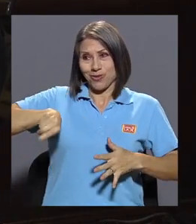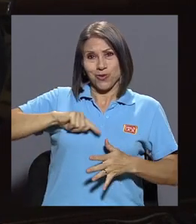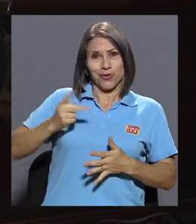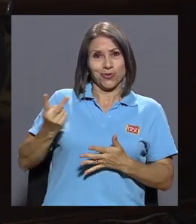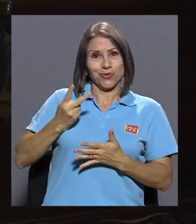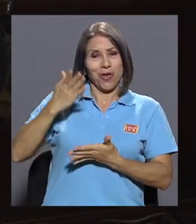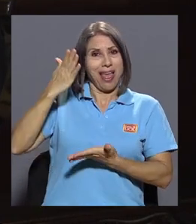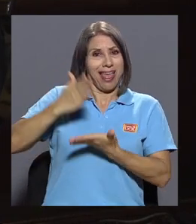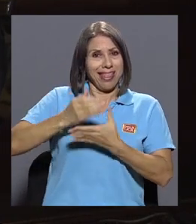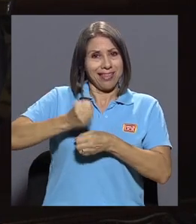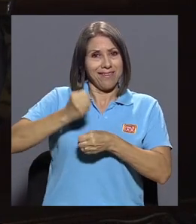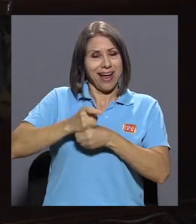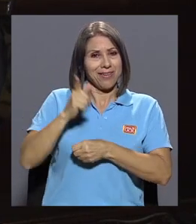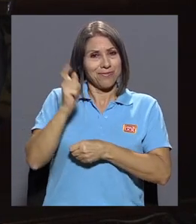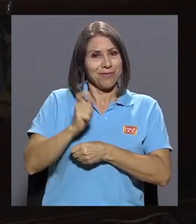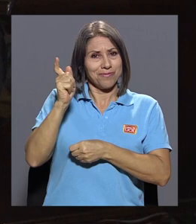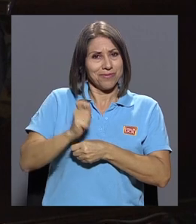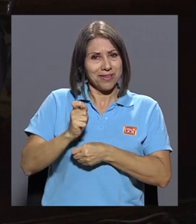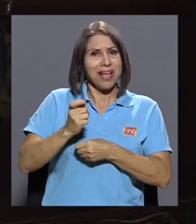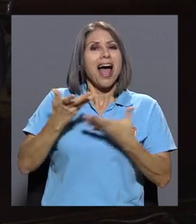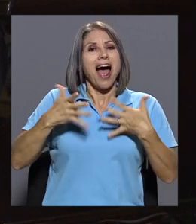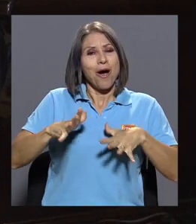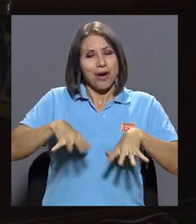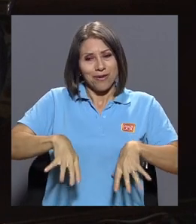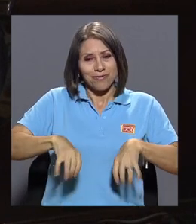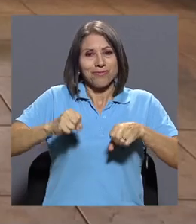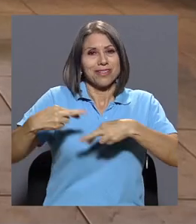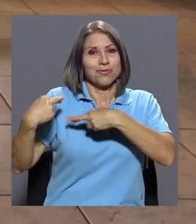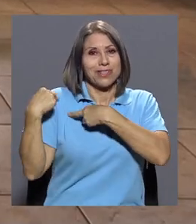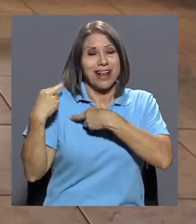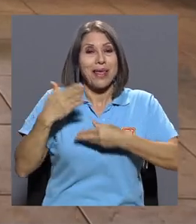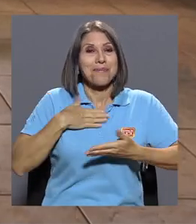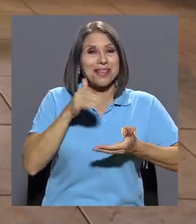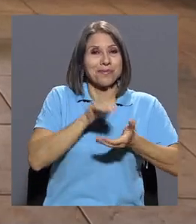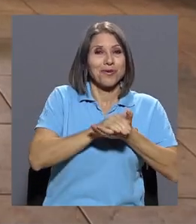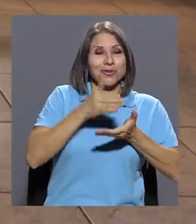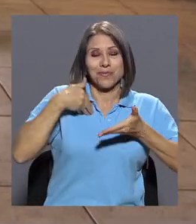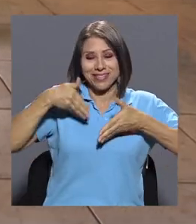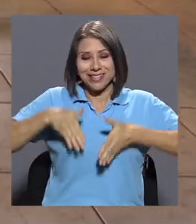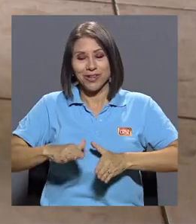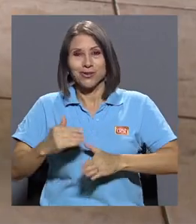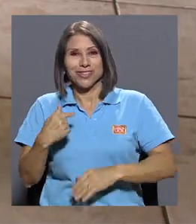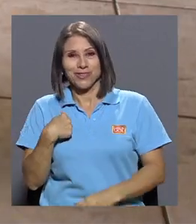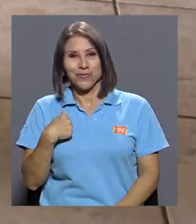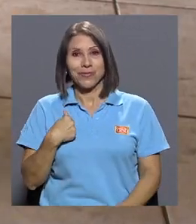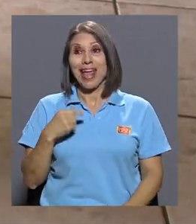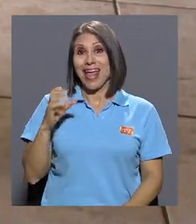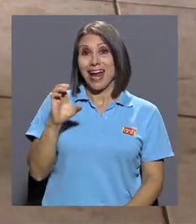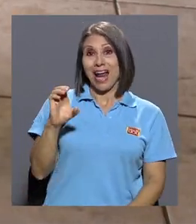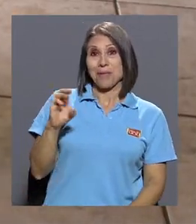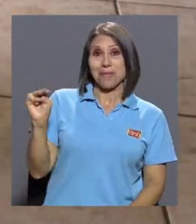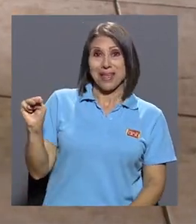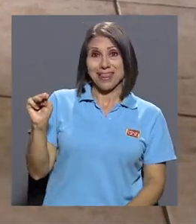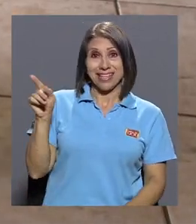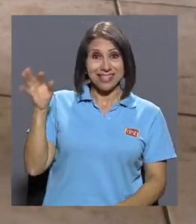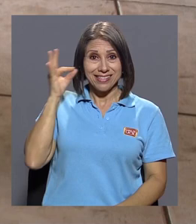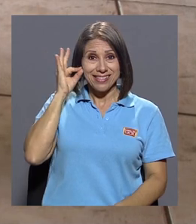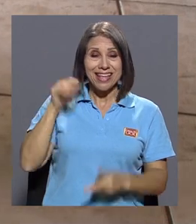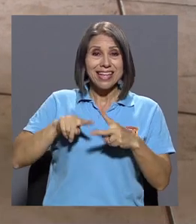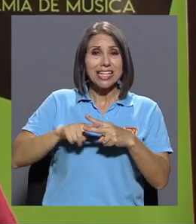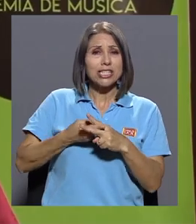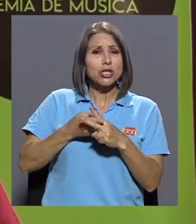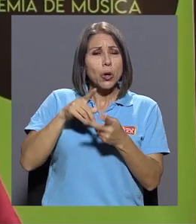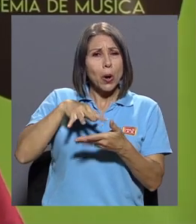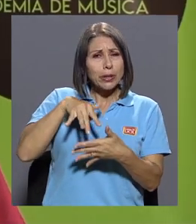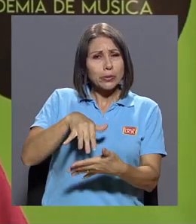hemos asumido, digamos, esta responsabilidad, mi esposo, mis hijos y yo. Carmen Méndez inició su formación musical a los